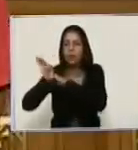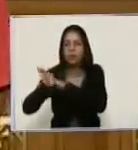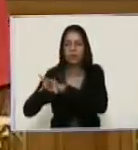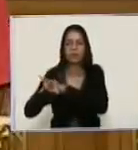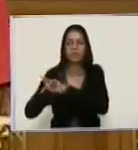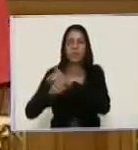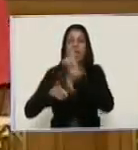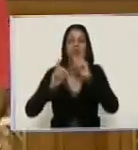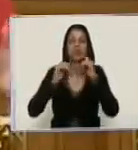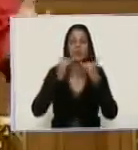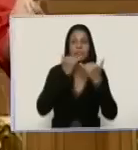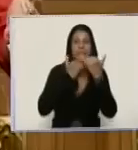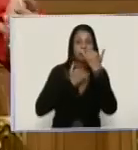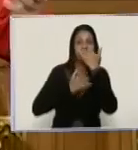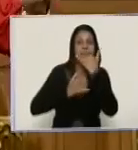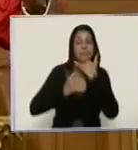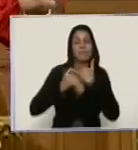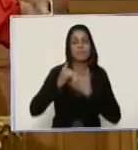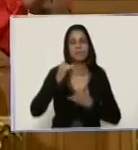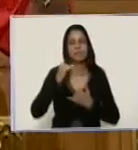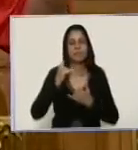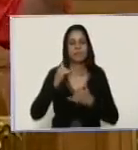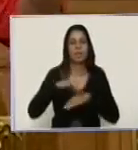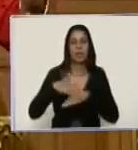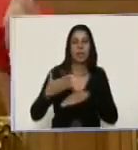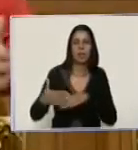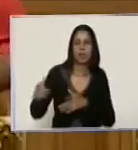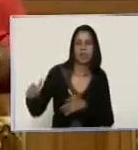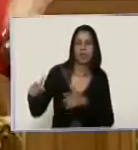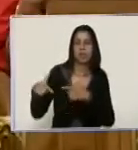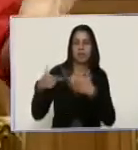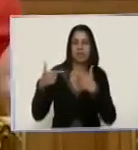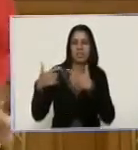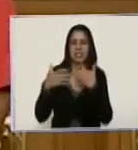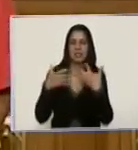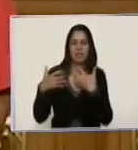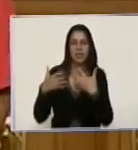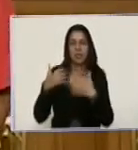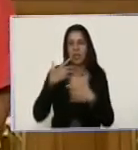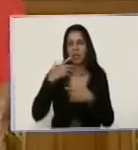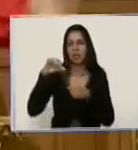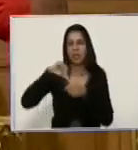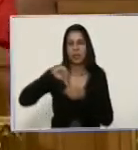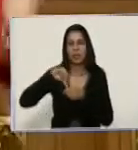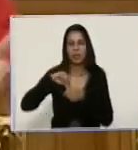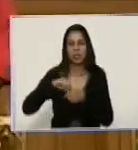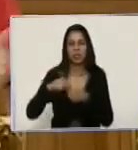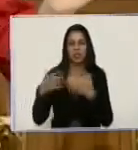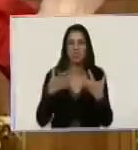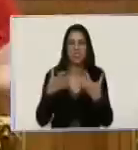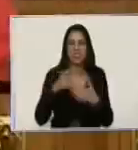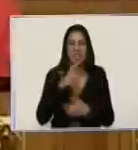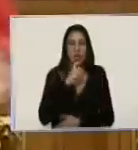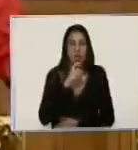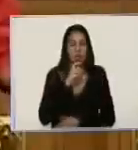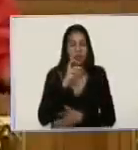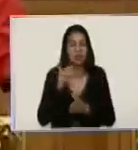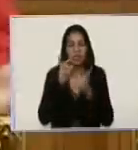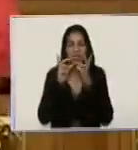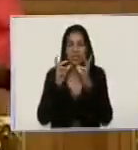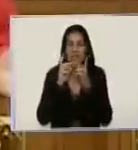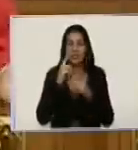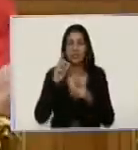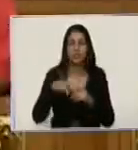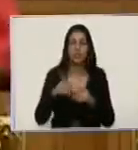¿no? Porque es una lucha de poderes, de agencia de inteligencia, dígame en el área de petróleo, ¿eh? Una guerra total y